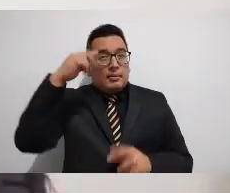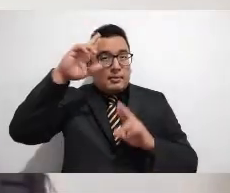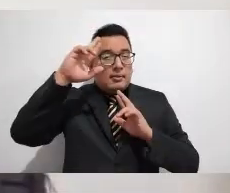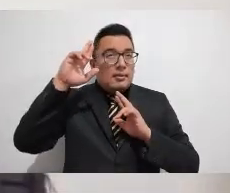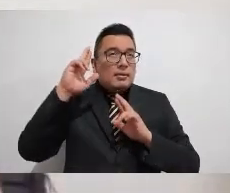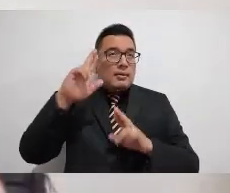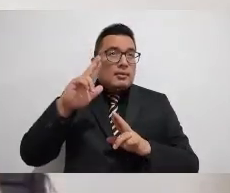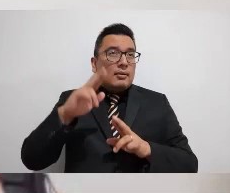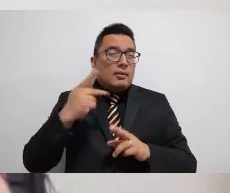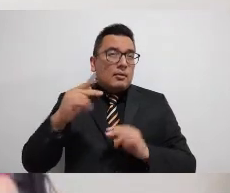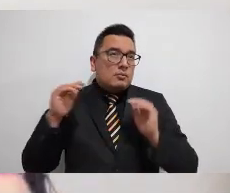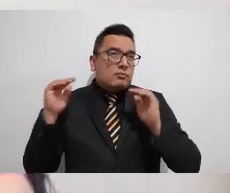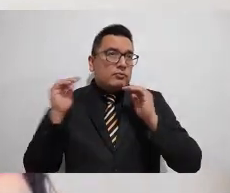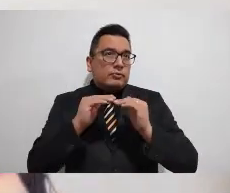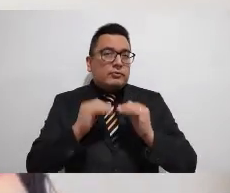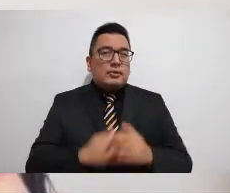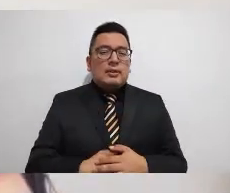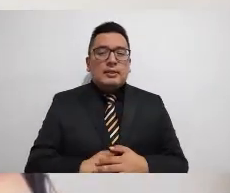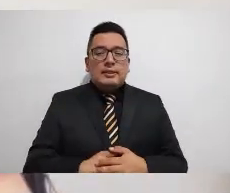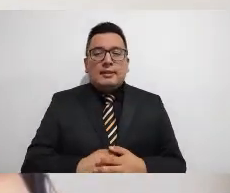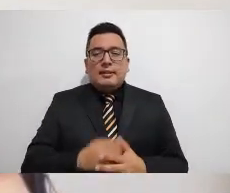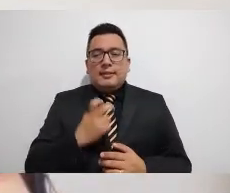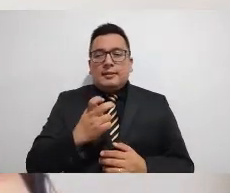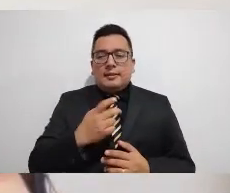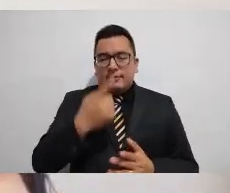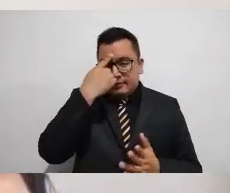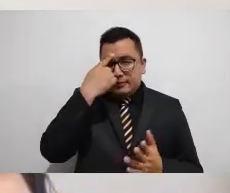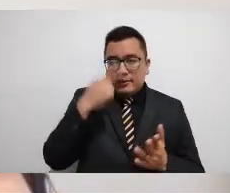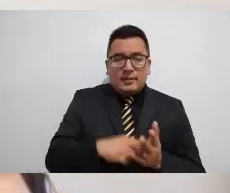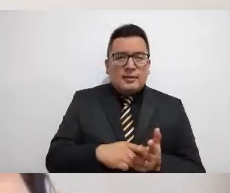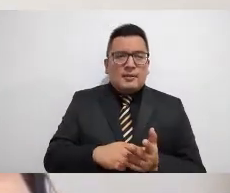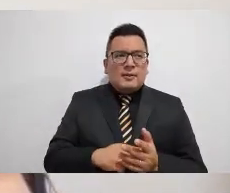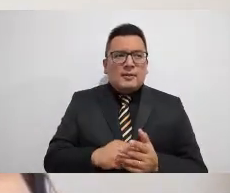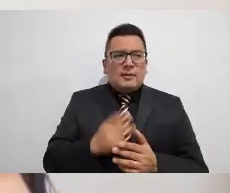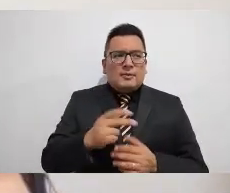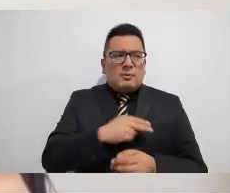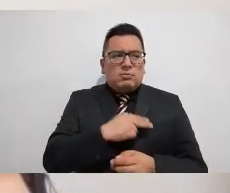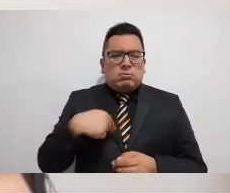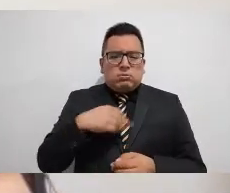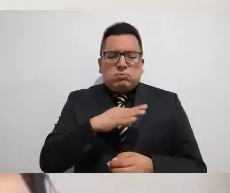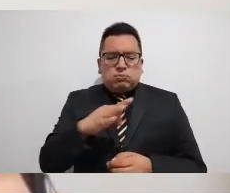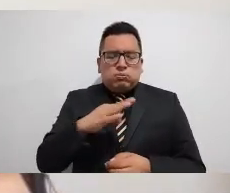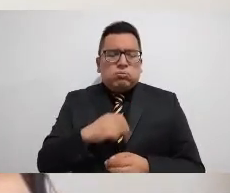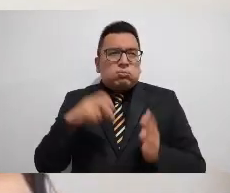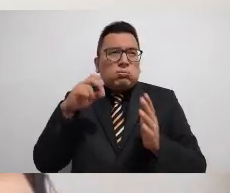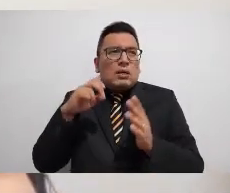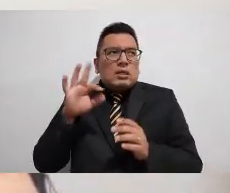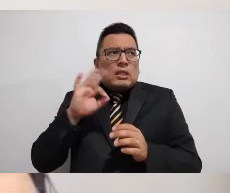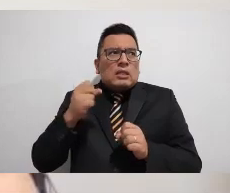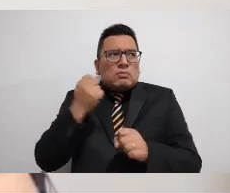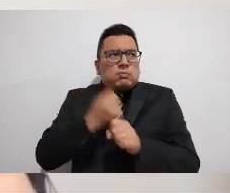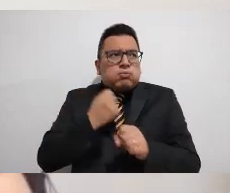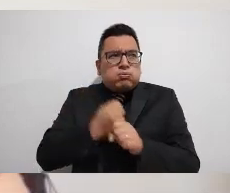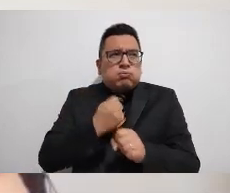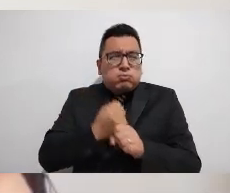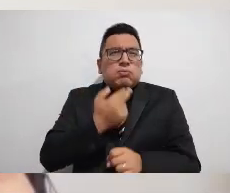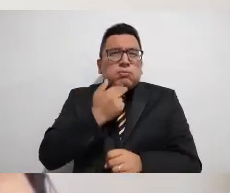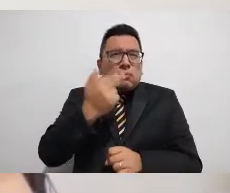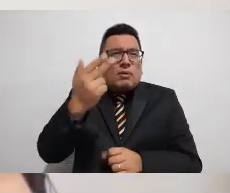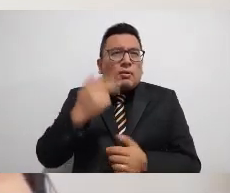respetando pues la paridad, ¿no? Entonces eso me parece que es una medida que podemos perfeccionar hacia las